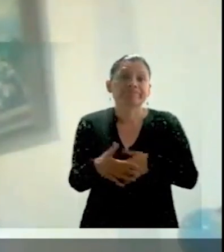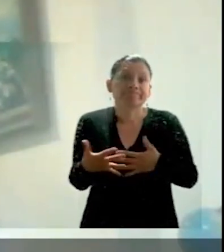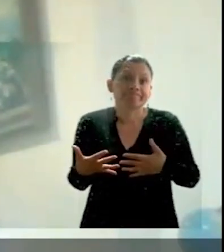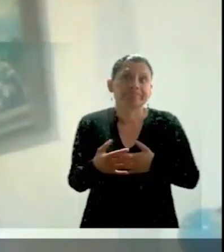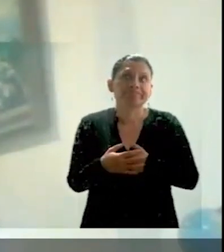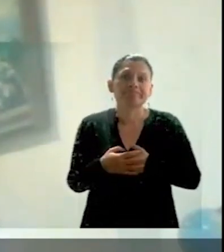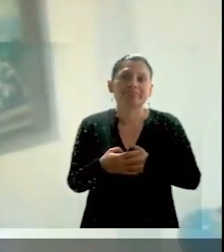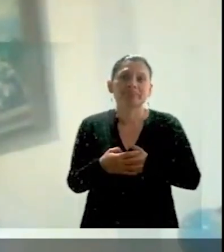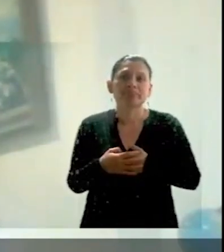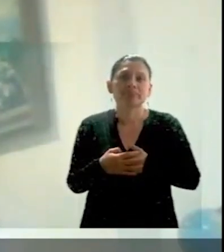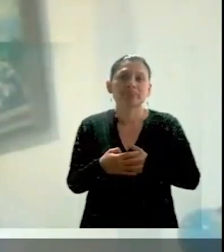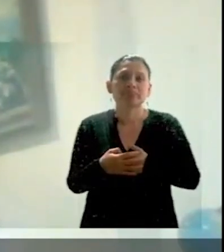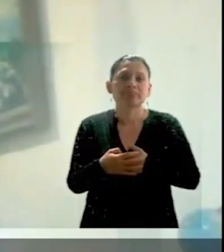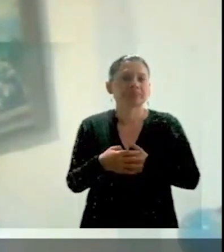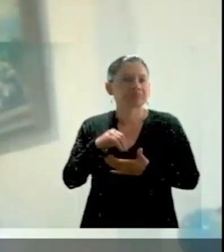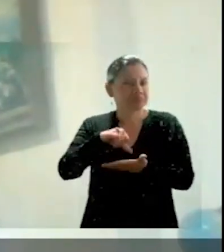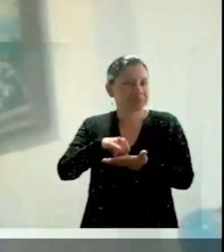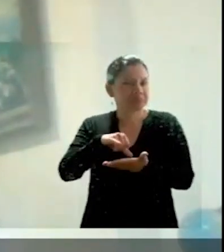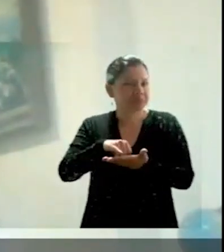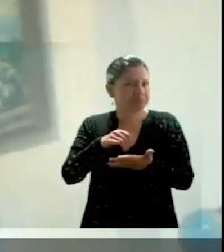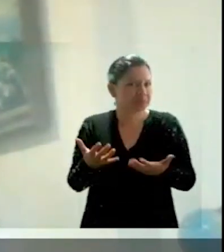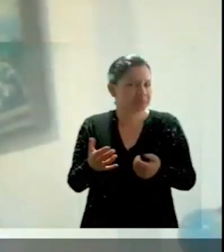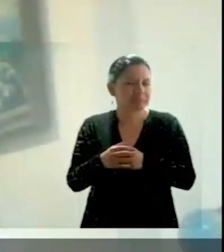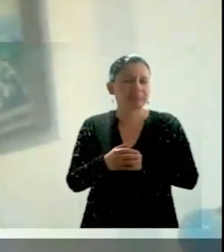¿Podría uno hacer como hace